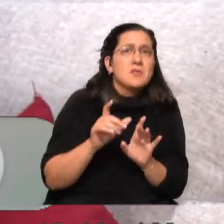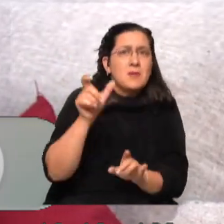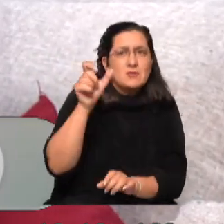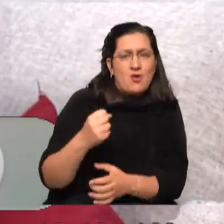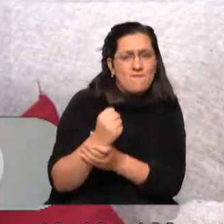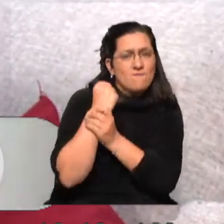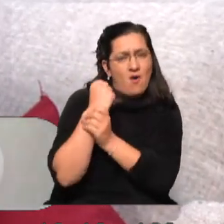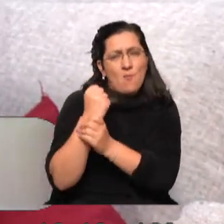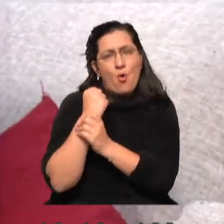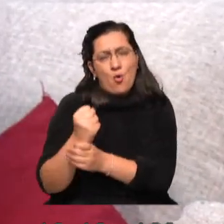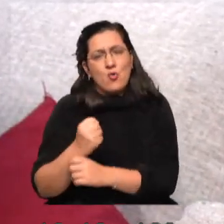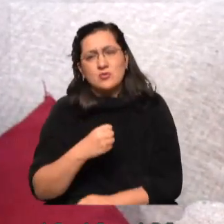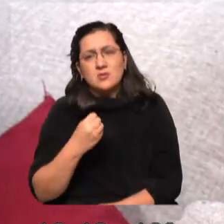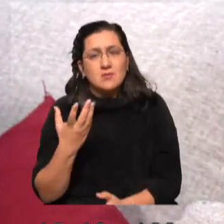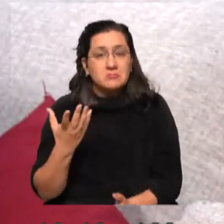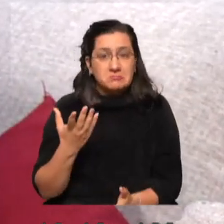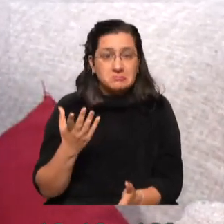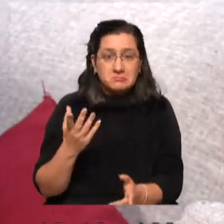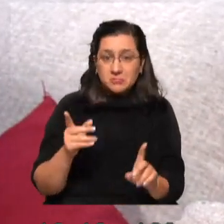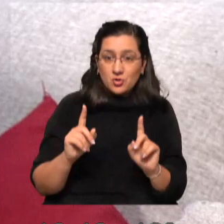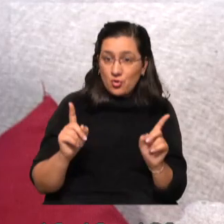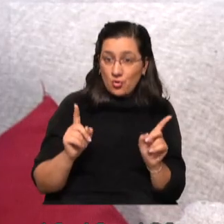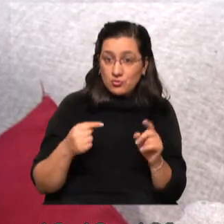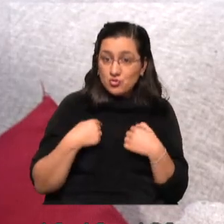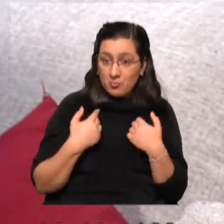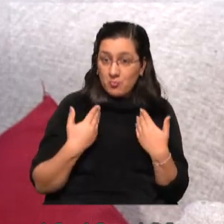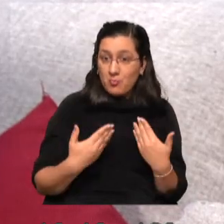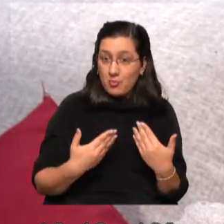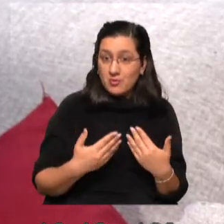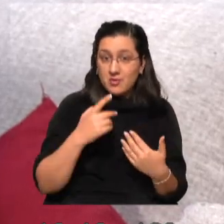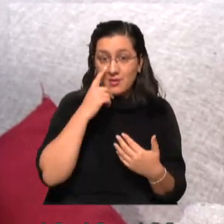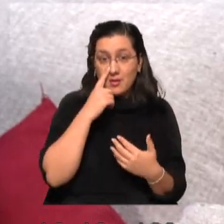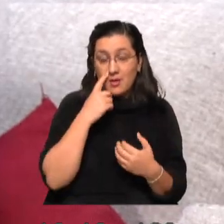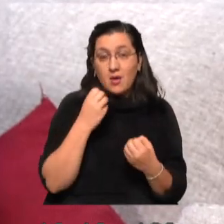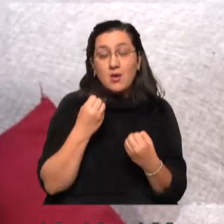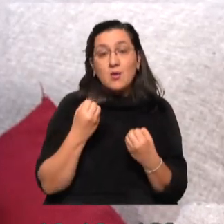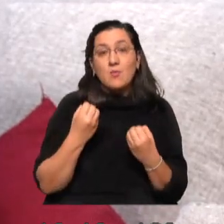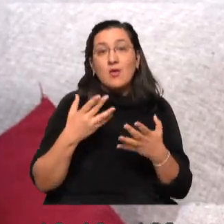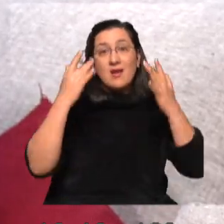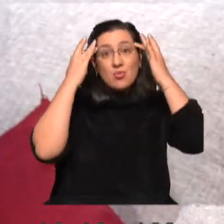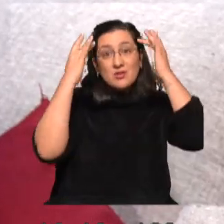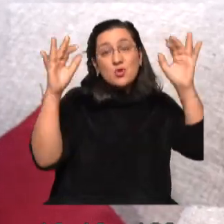talentosa y como que alguien nacía con un don. Por un poco por esto, o sea, por la educación musical que